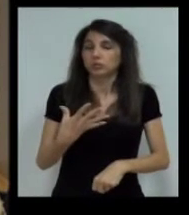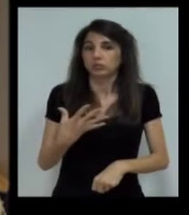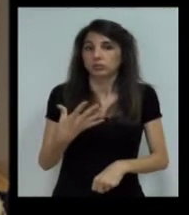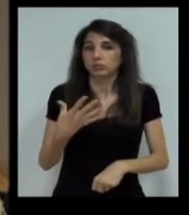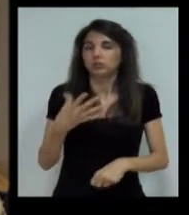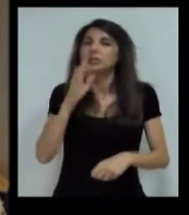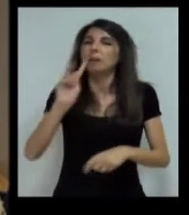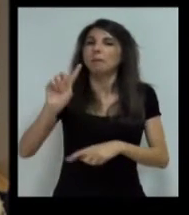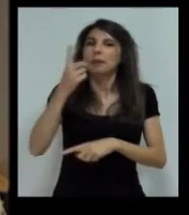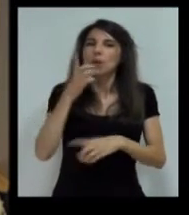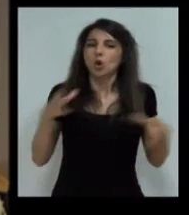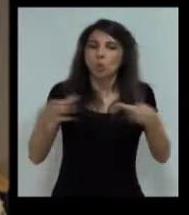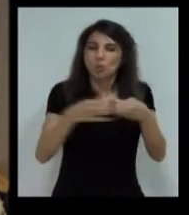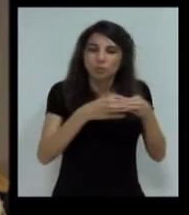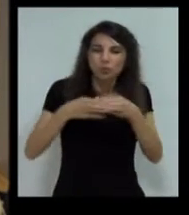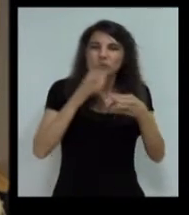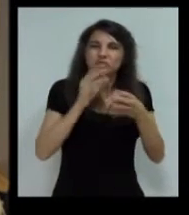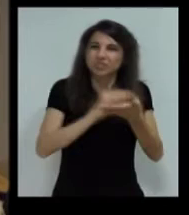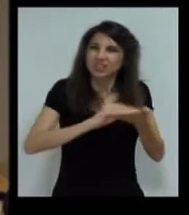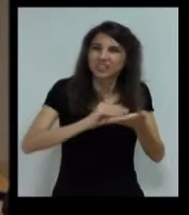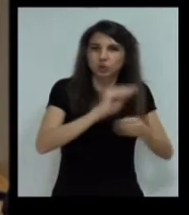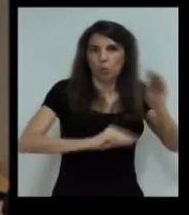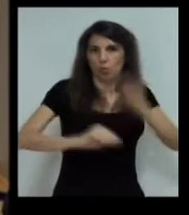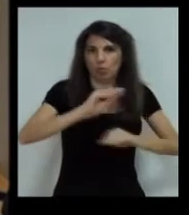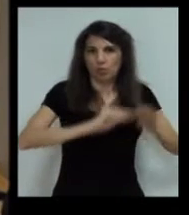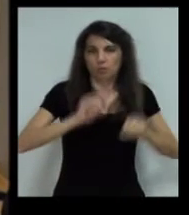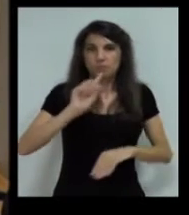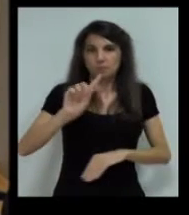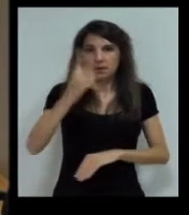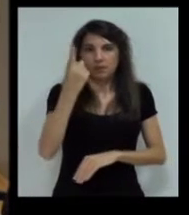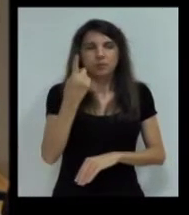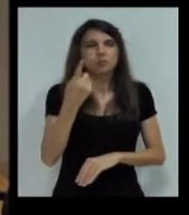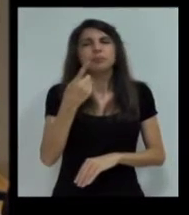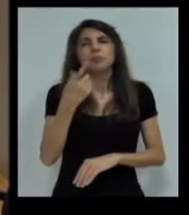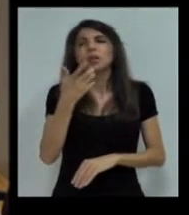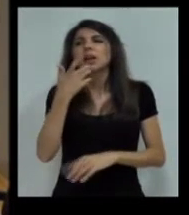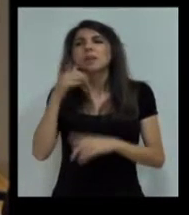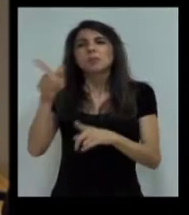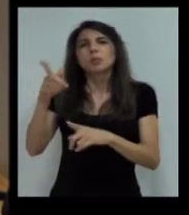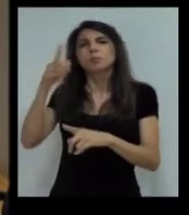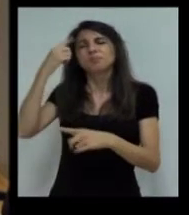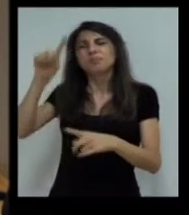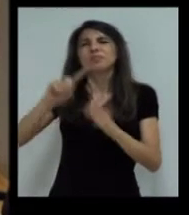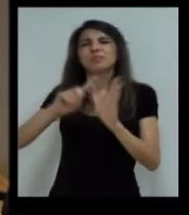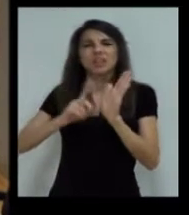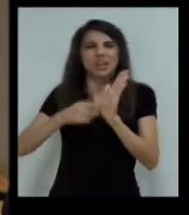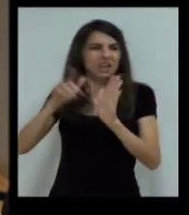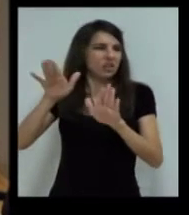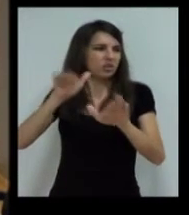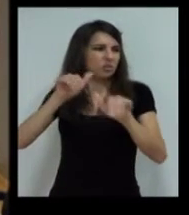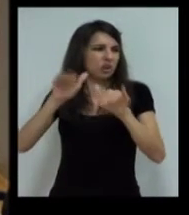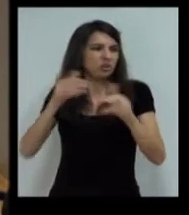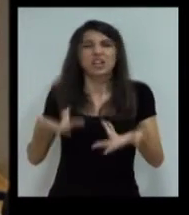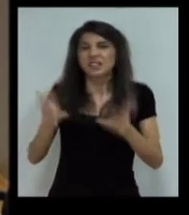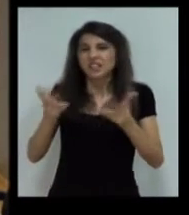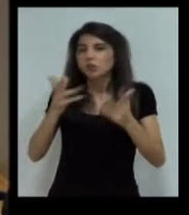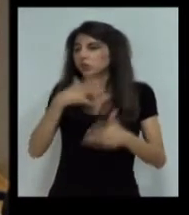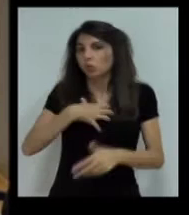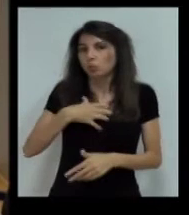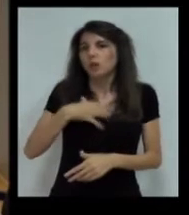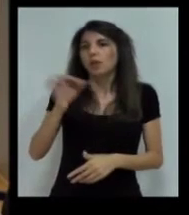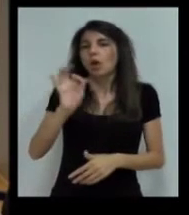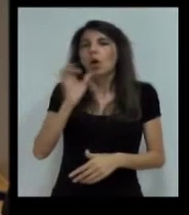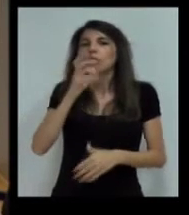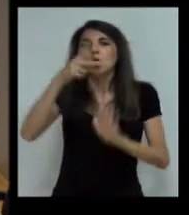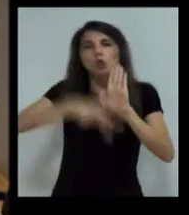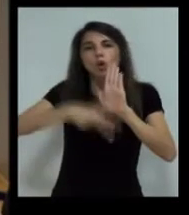resolvamos con grupos de interoperabilidad. Si, por ejemplo, pregunto, igual si las licitaciones no puedes licitar, o por ejemplo, si no cumples con ciertas normas, a lo